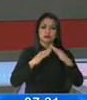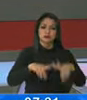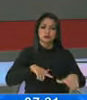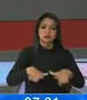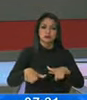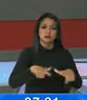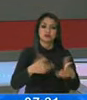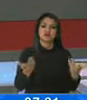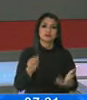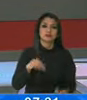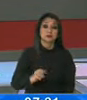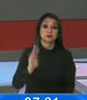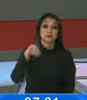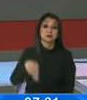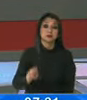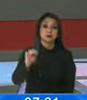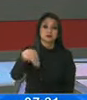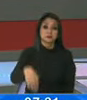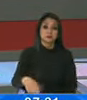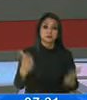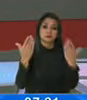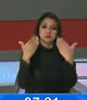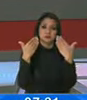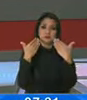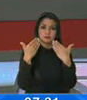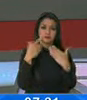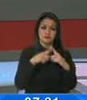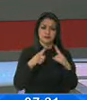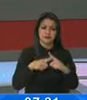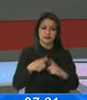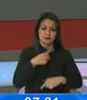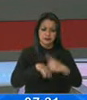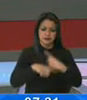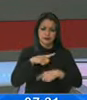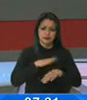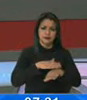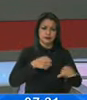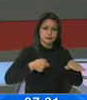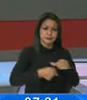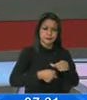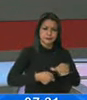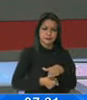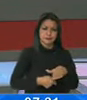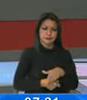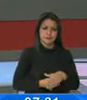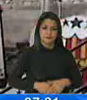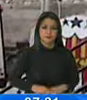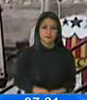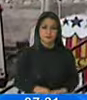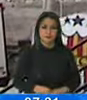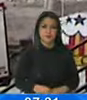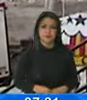allí en Mapasingue, en Guayaquil. El cuerpo presentaba varias heridas cortapunzantes.